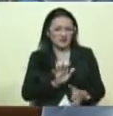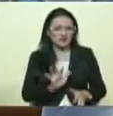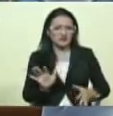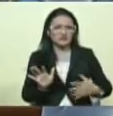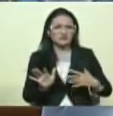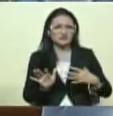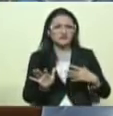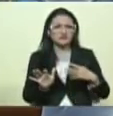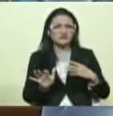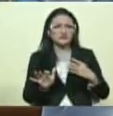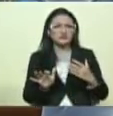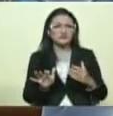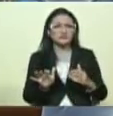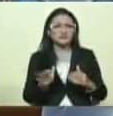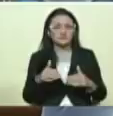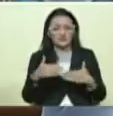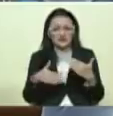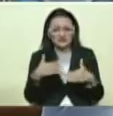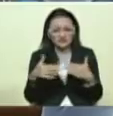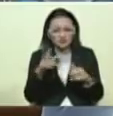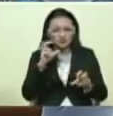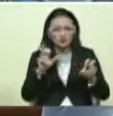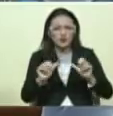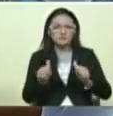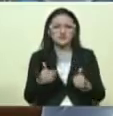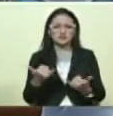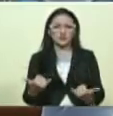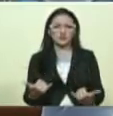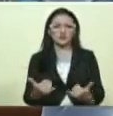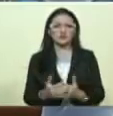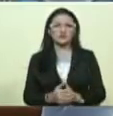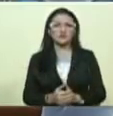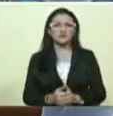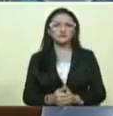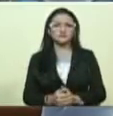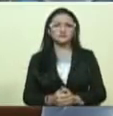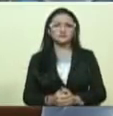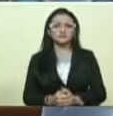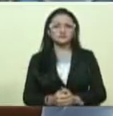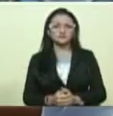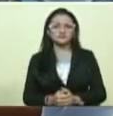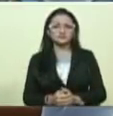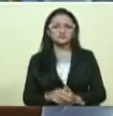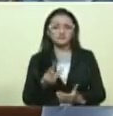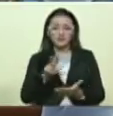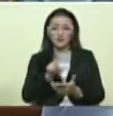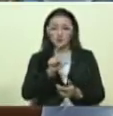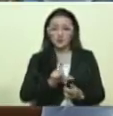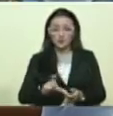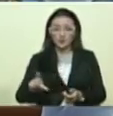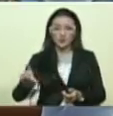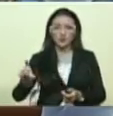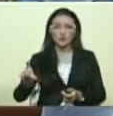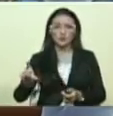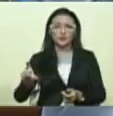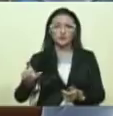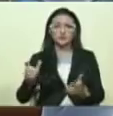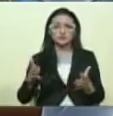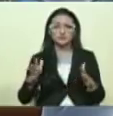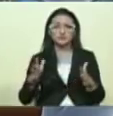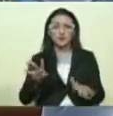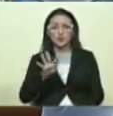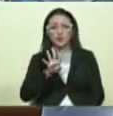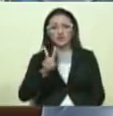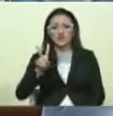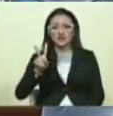apenas estamos haciéndole las pesquisas, puesto que se otorgaron a dedo aproximadamente